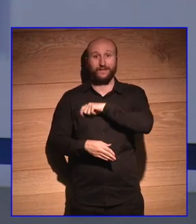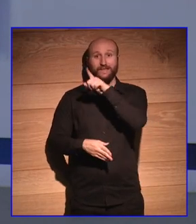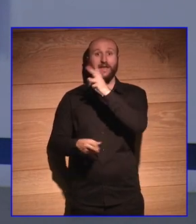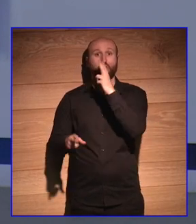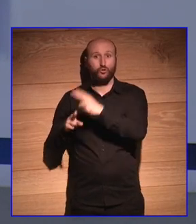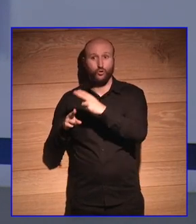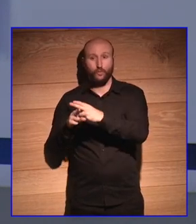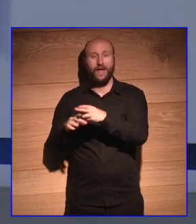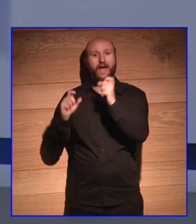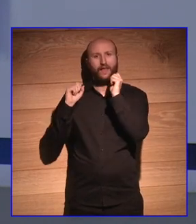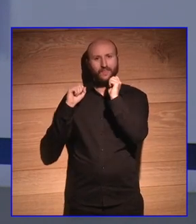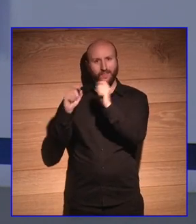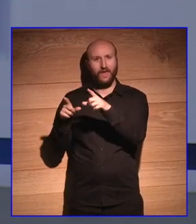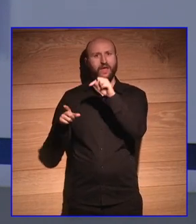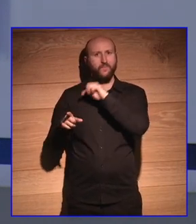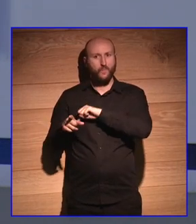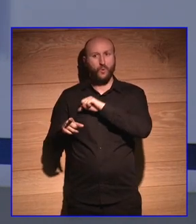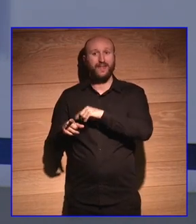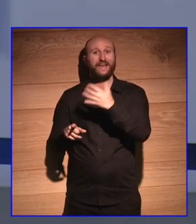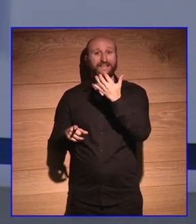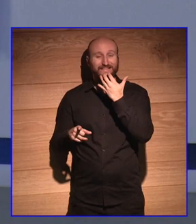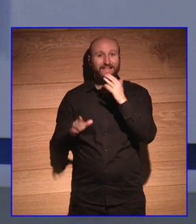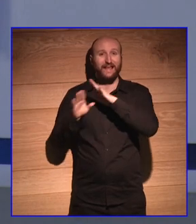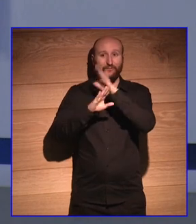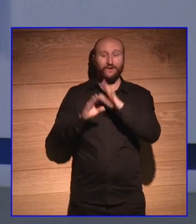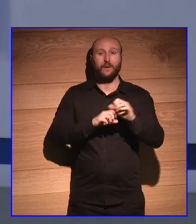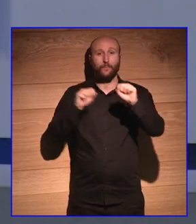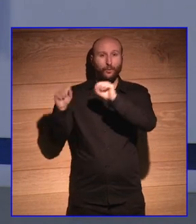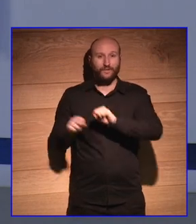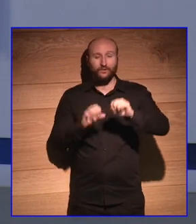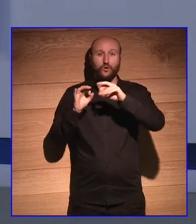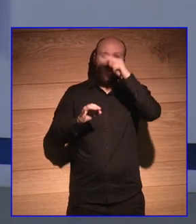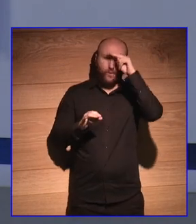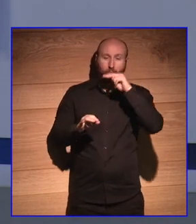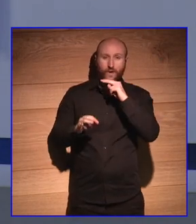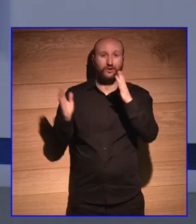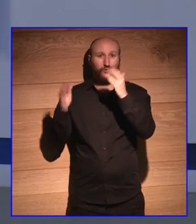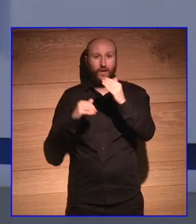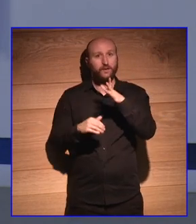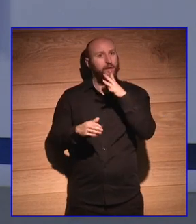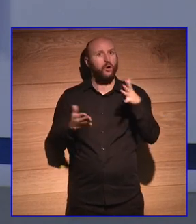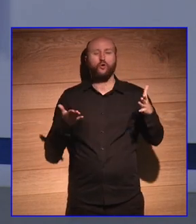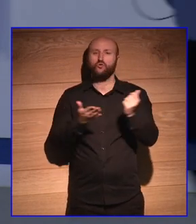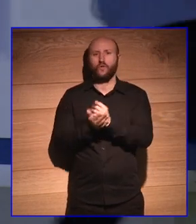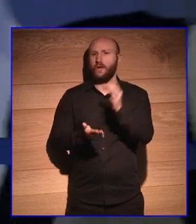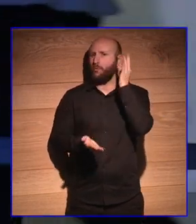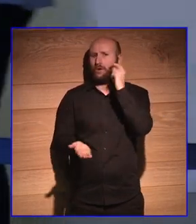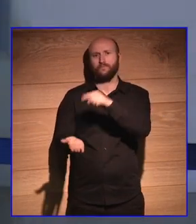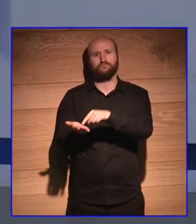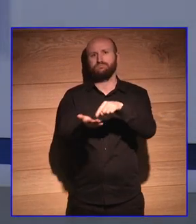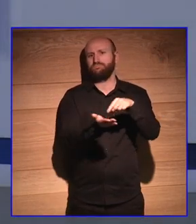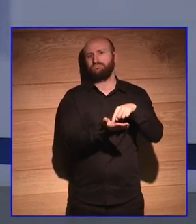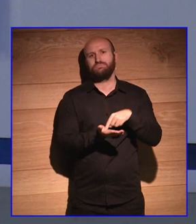condenaba moral y socialmente si no vivía bajo el yugo del proteccionismo y paternalismo al que estaban sometidas todas las mujeres de la época